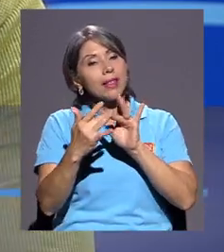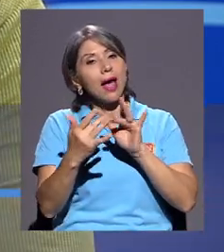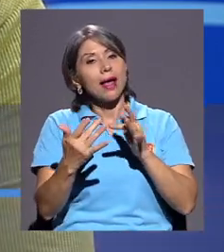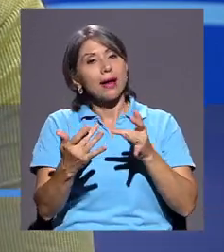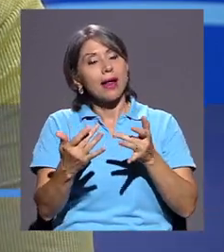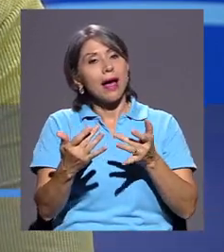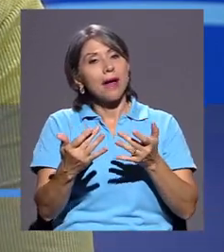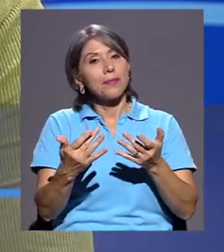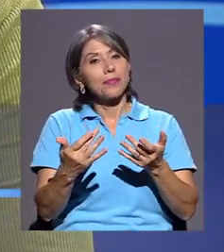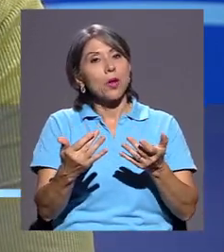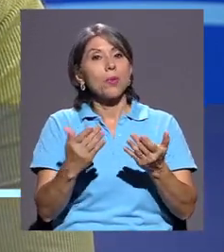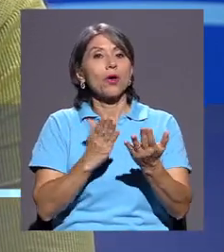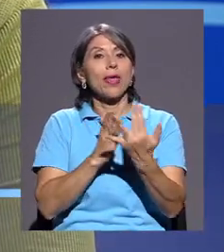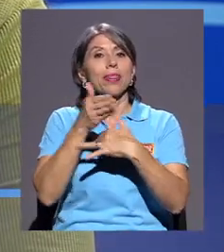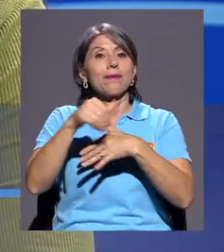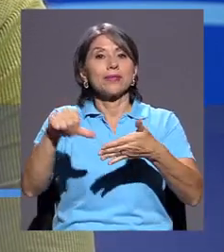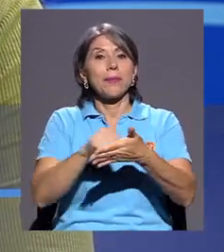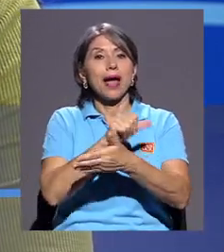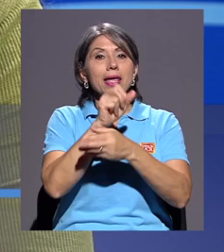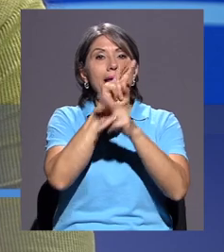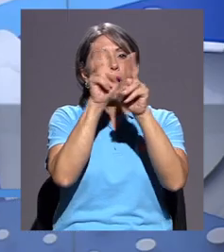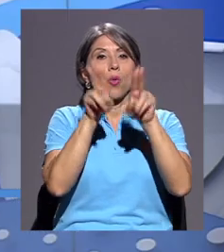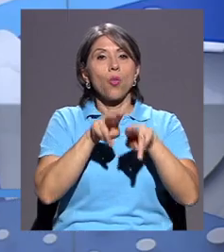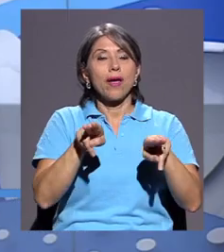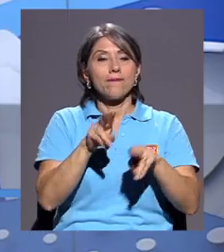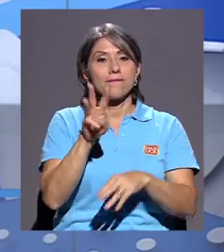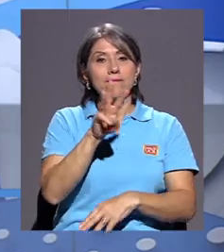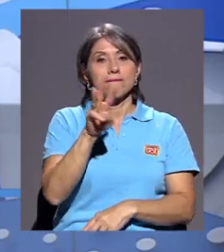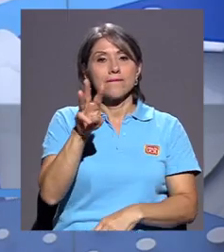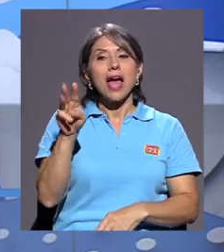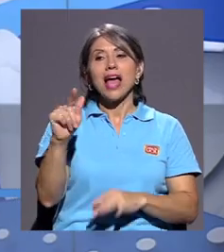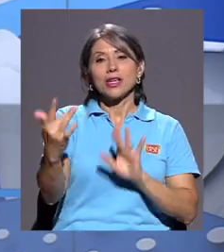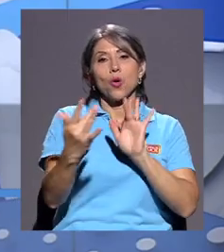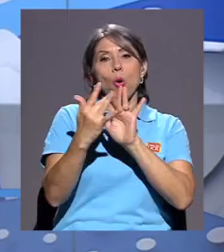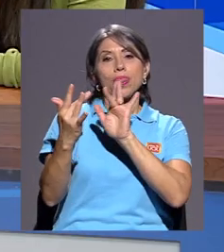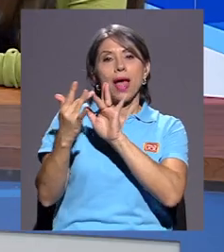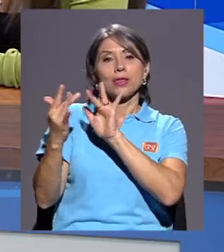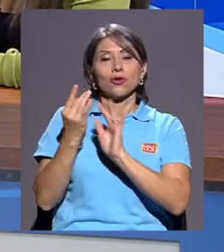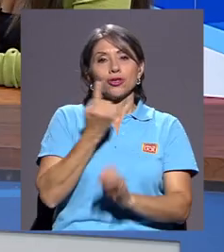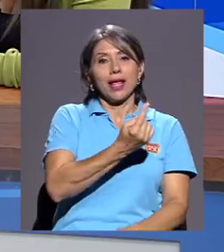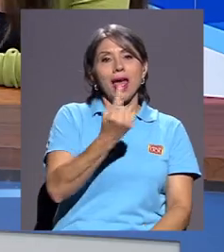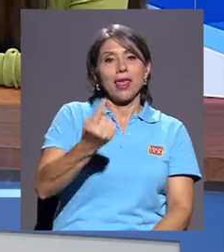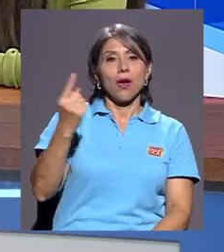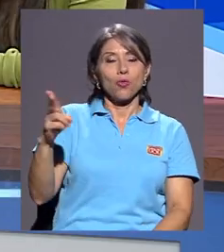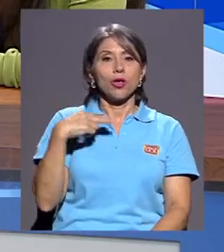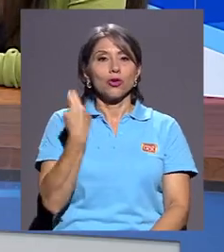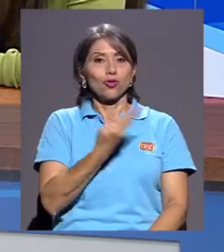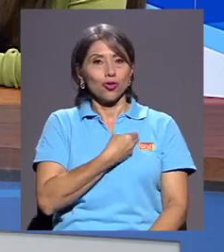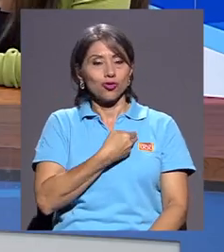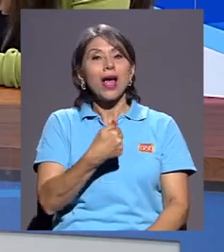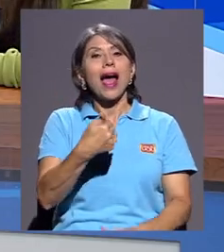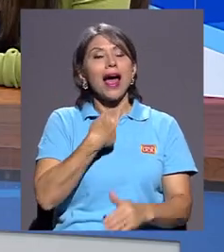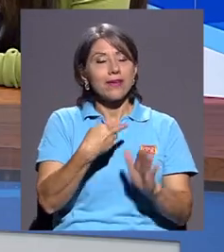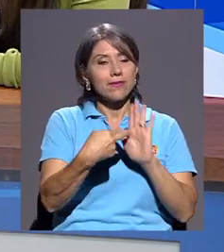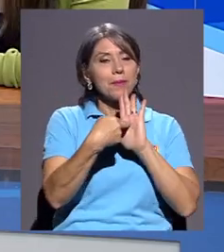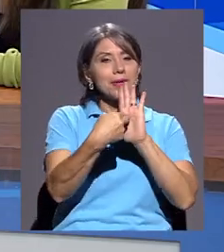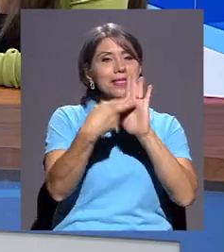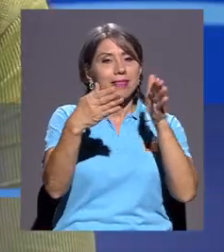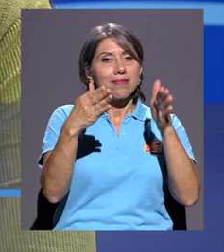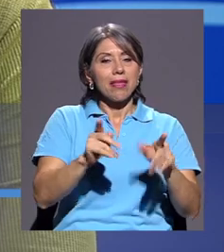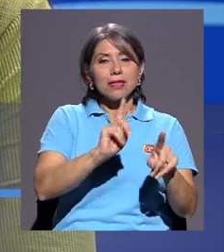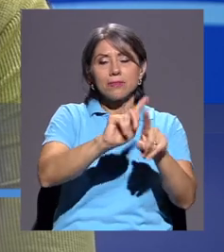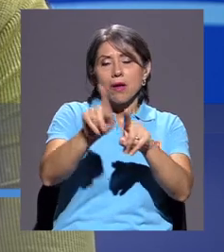contactar, bueno, por la página web, uh-huh. Ahí están los contactos de cada uno de nosotros, hay representantes de todas las instancias